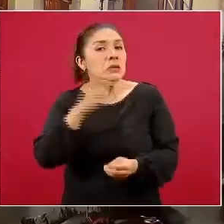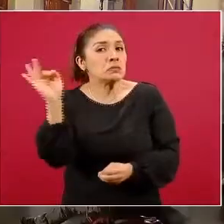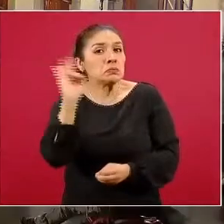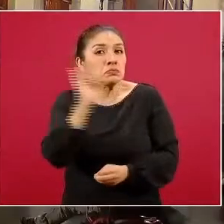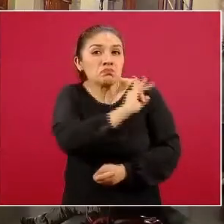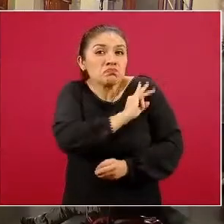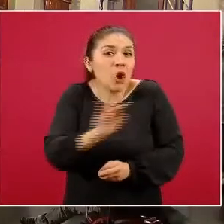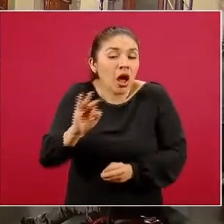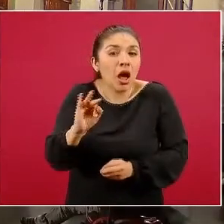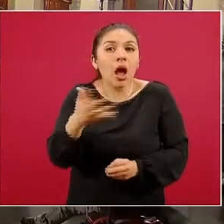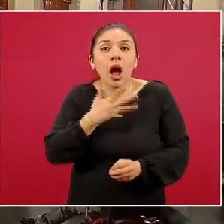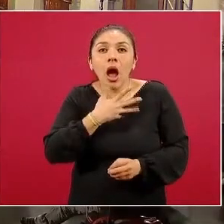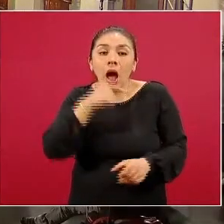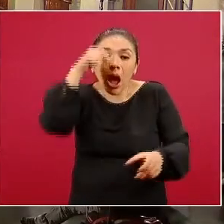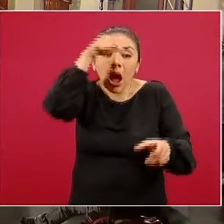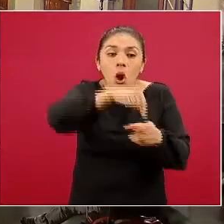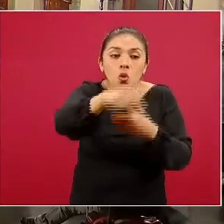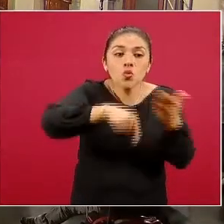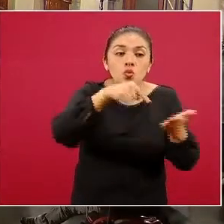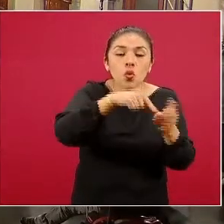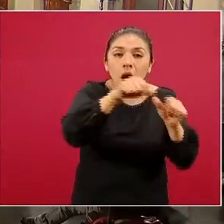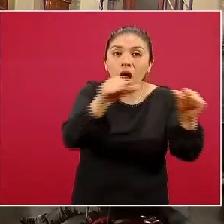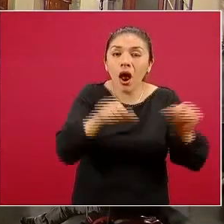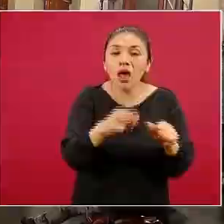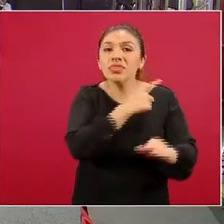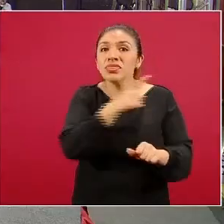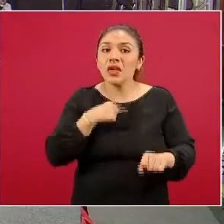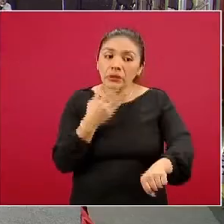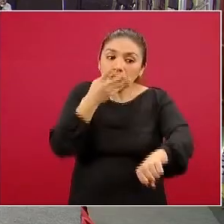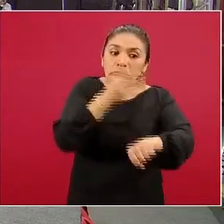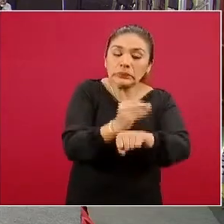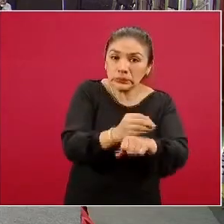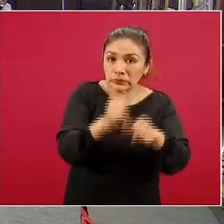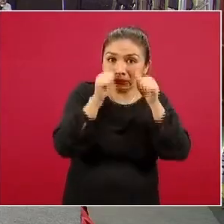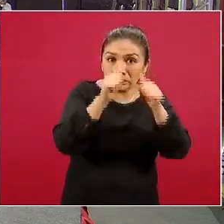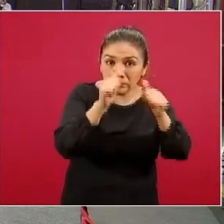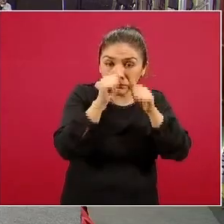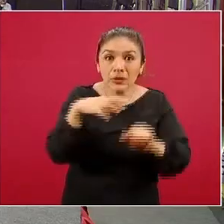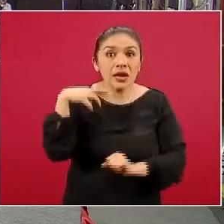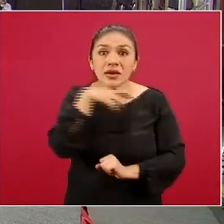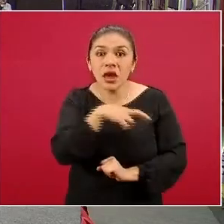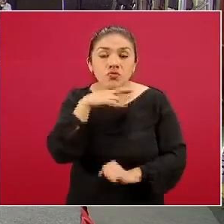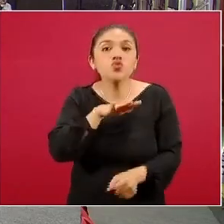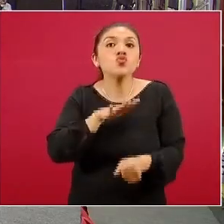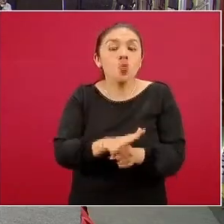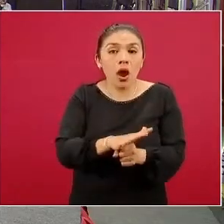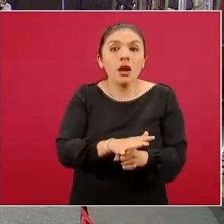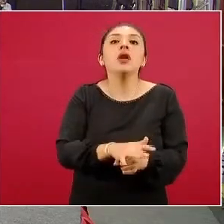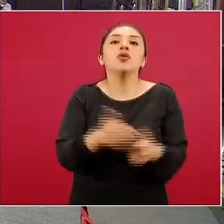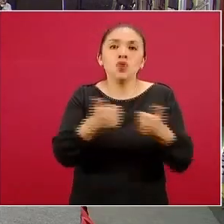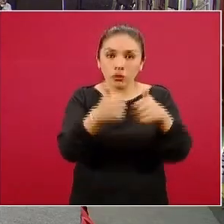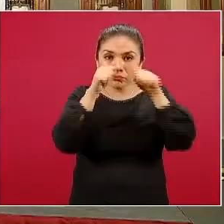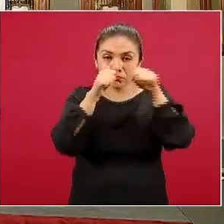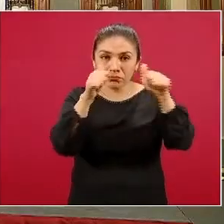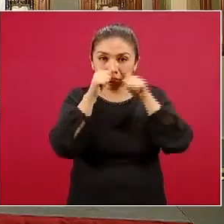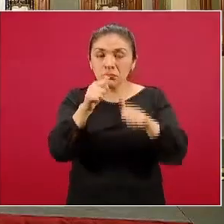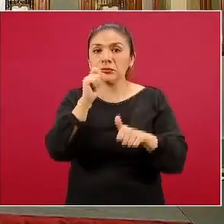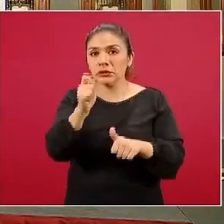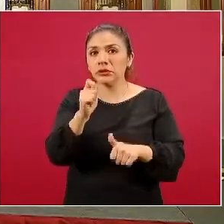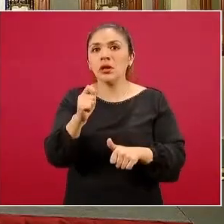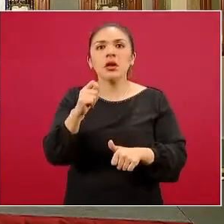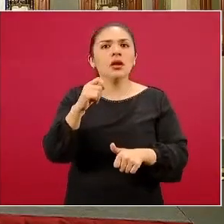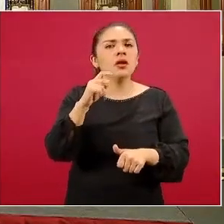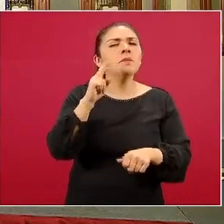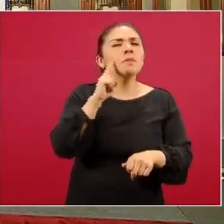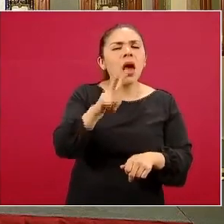probablemente algún punto, área que tengamos que resolver de manera inmediata, y la atención y seguimiento de